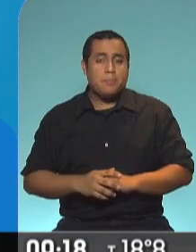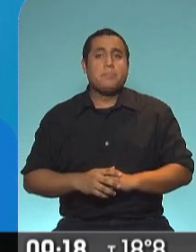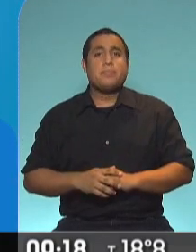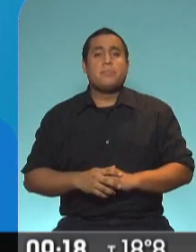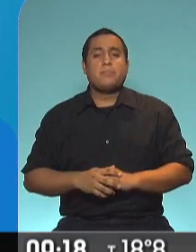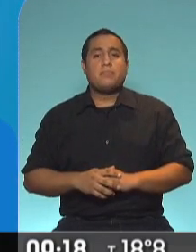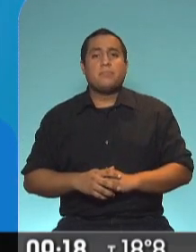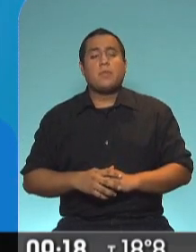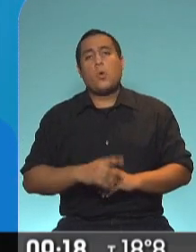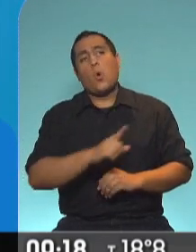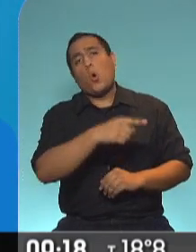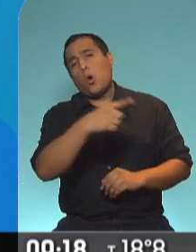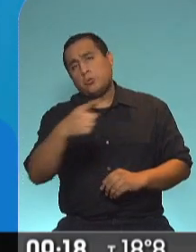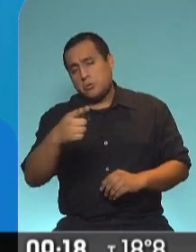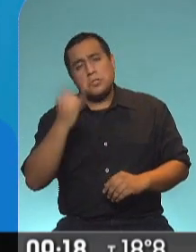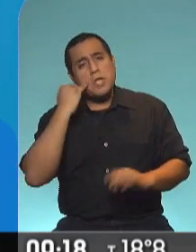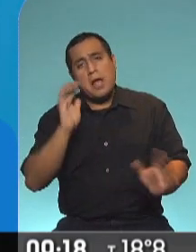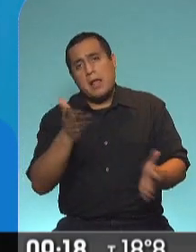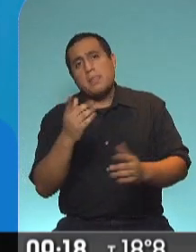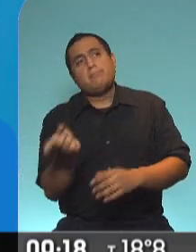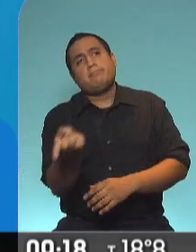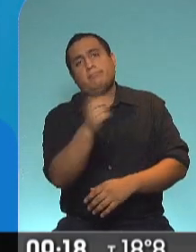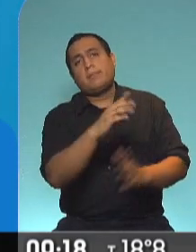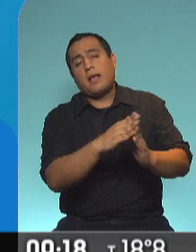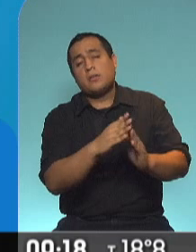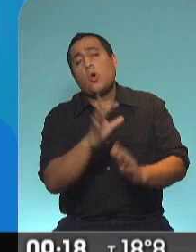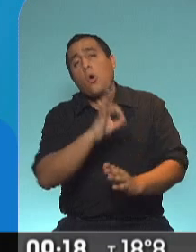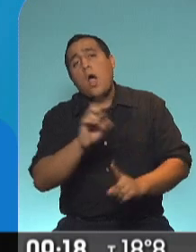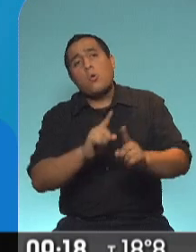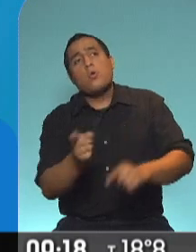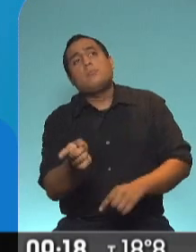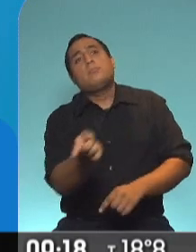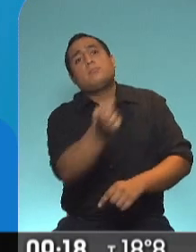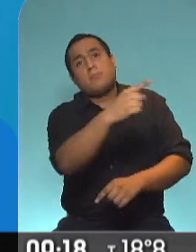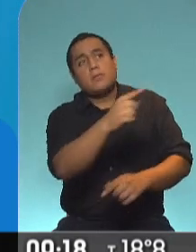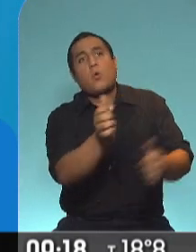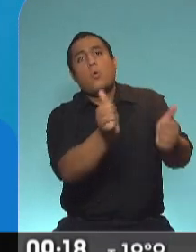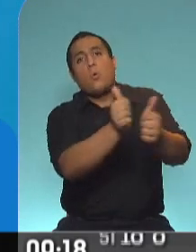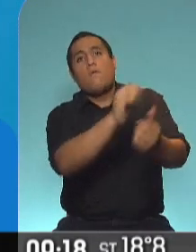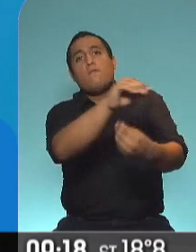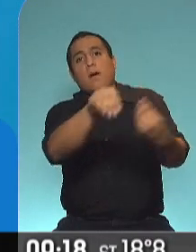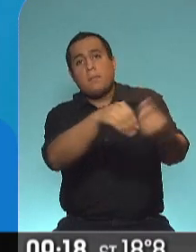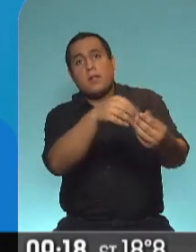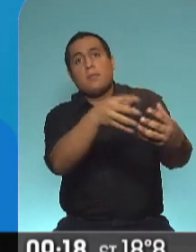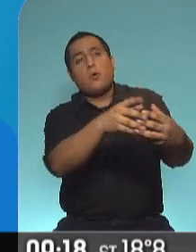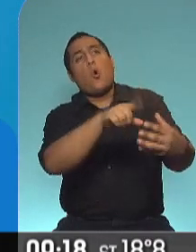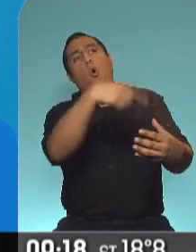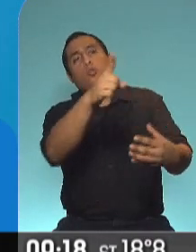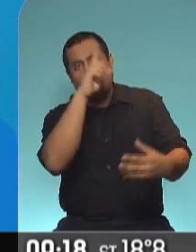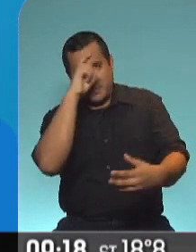el resto ya se encuentra de alta o alguno derivado junto con su familia a otro